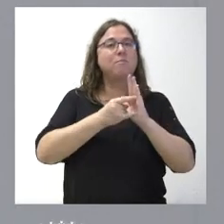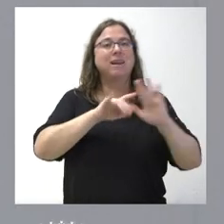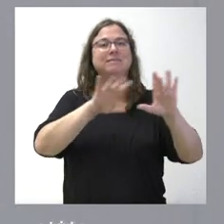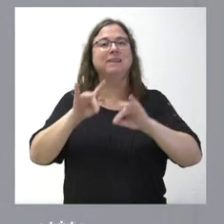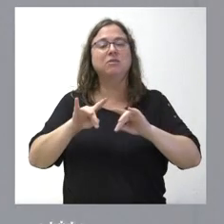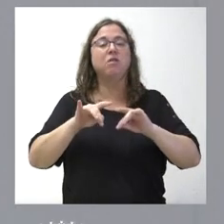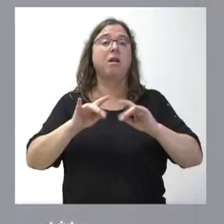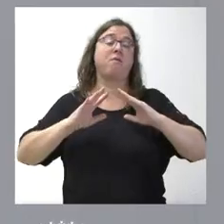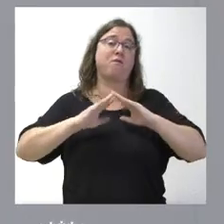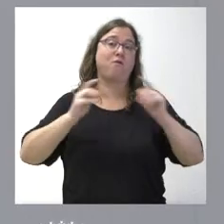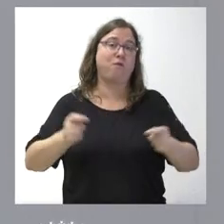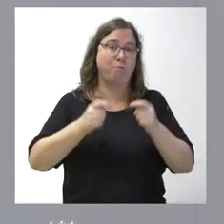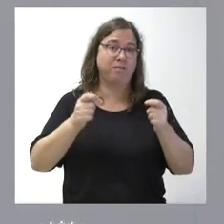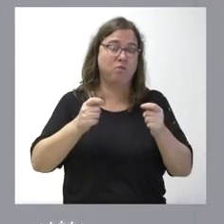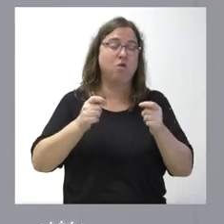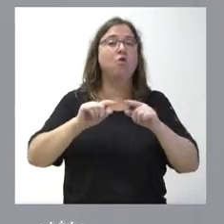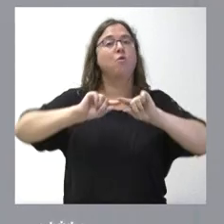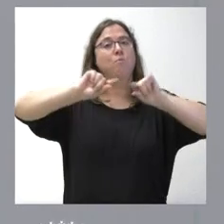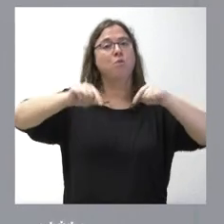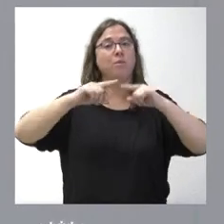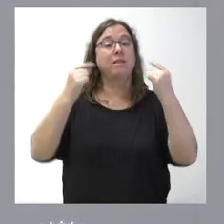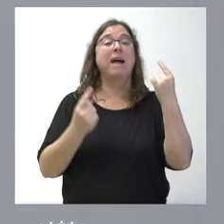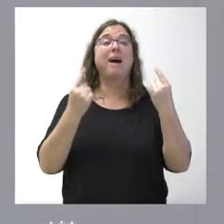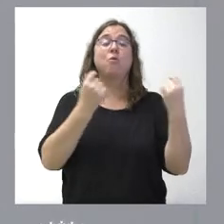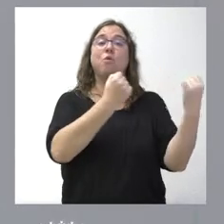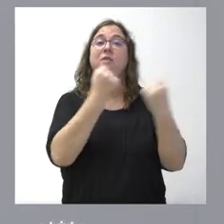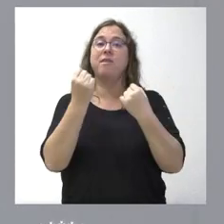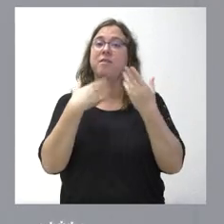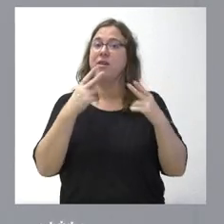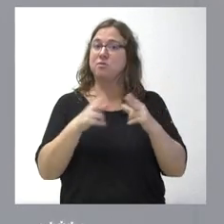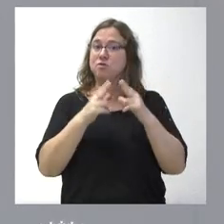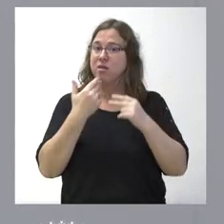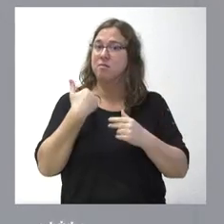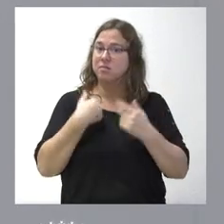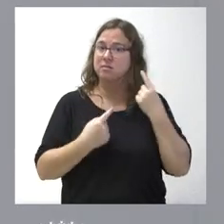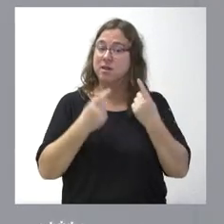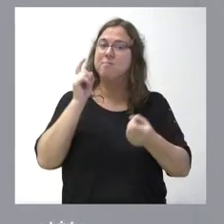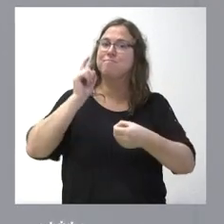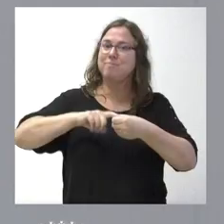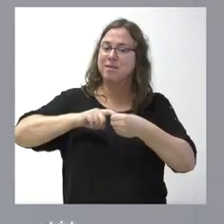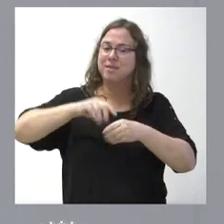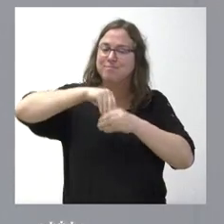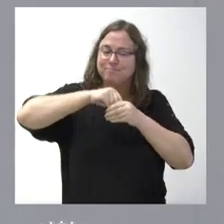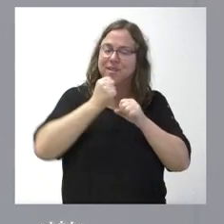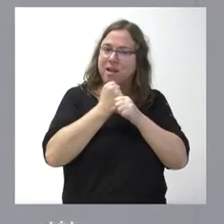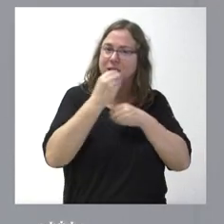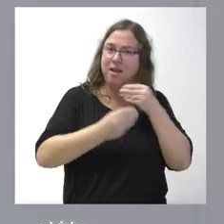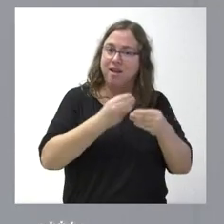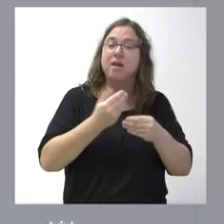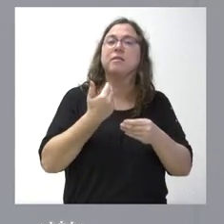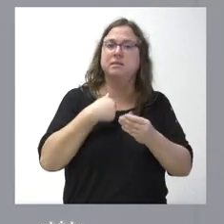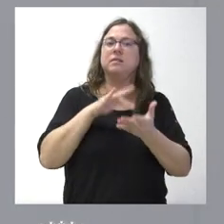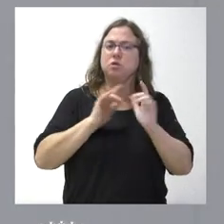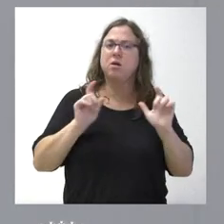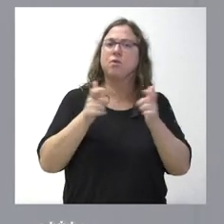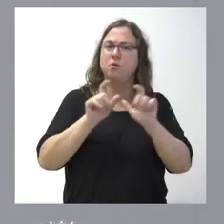Segovia ya alguna de las entidades del diálogo social que están participando en los trabajos internos pues han tenido reuniones